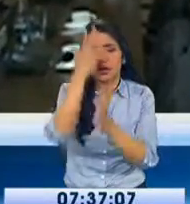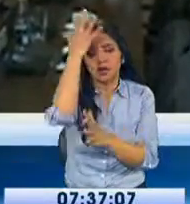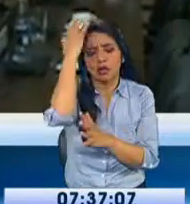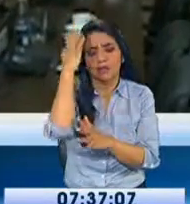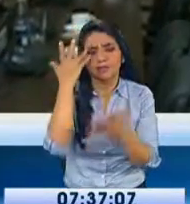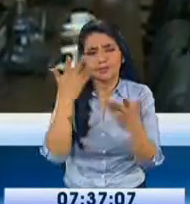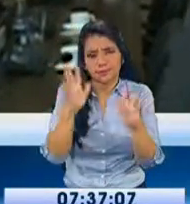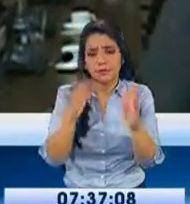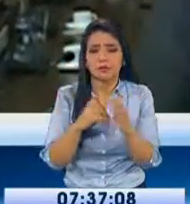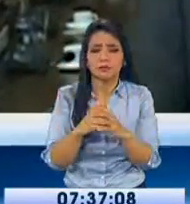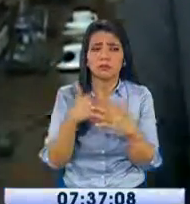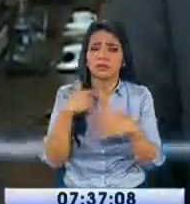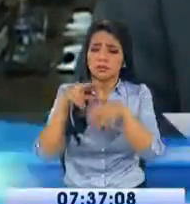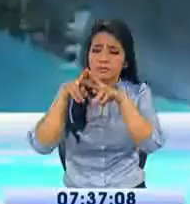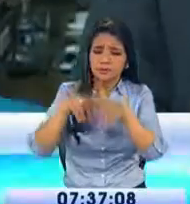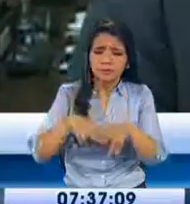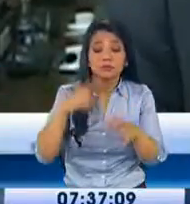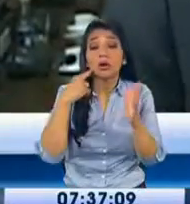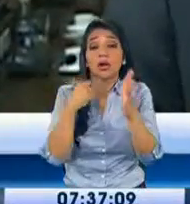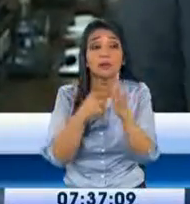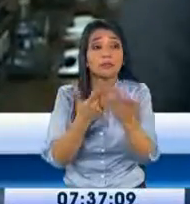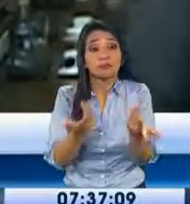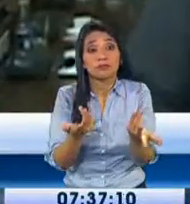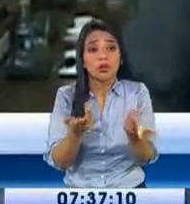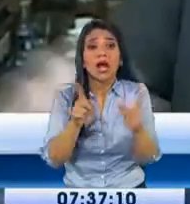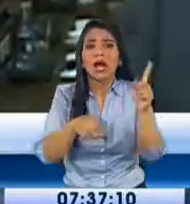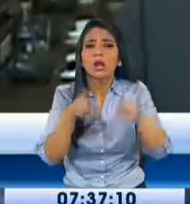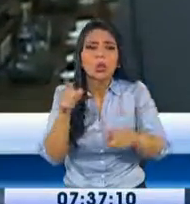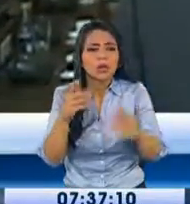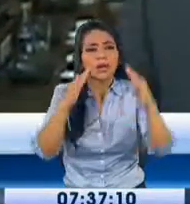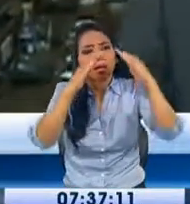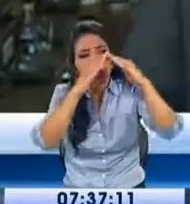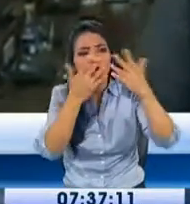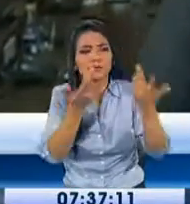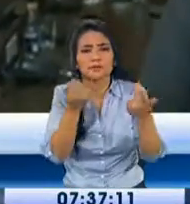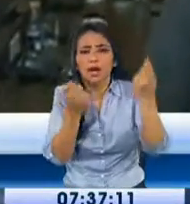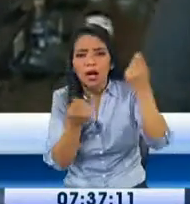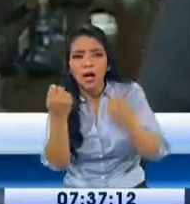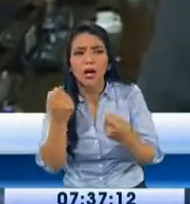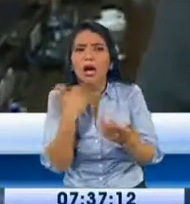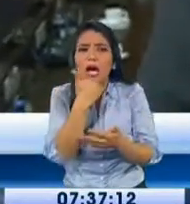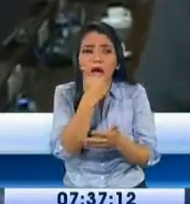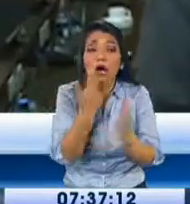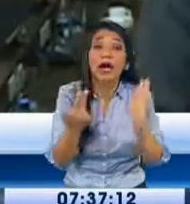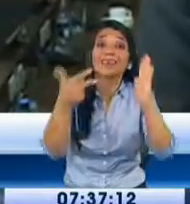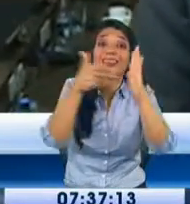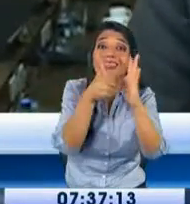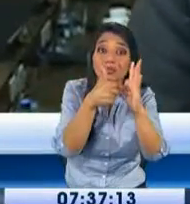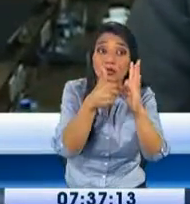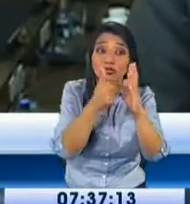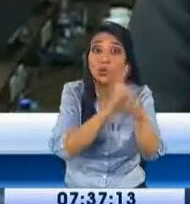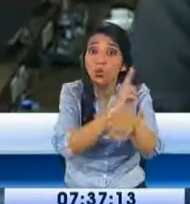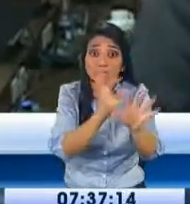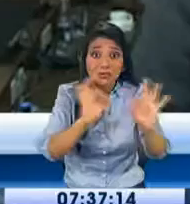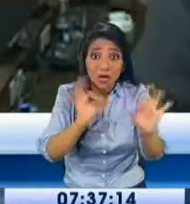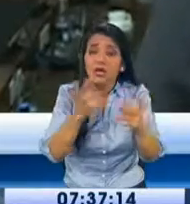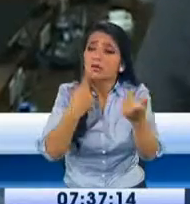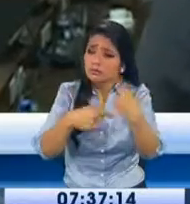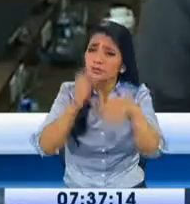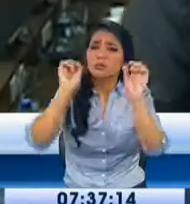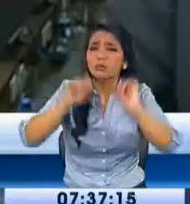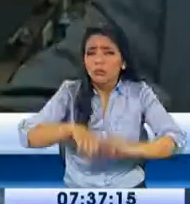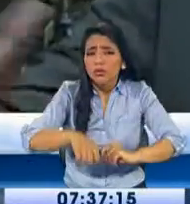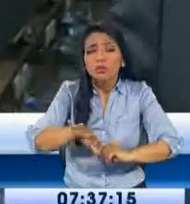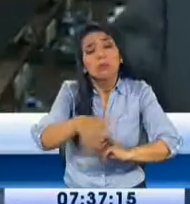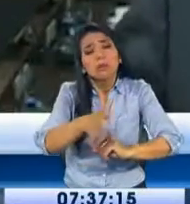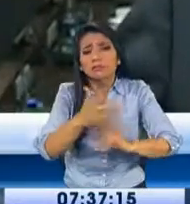opciones, entre ellas la venta de activos improductivos. Hemos valorado varios de estos activos y hemos visto que los montos calculados inicialmente